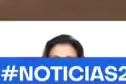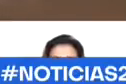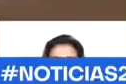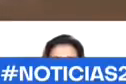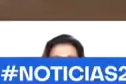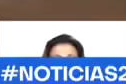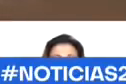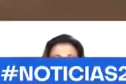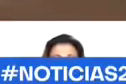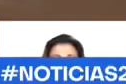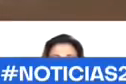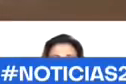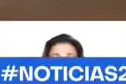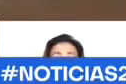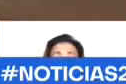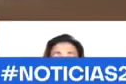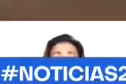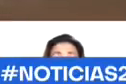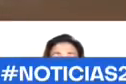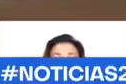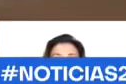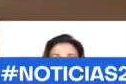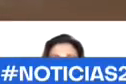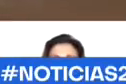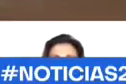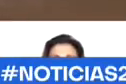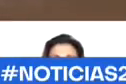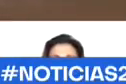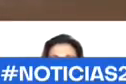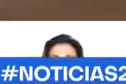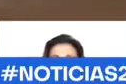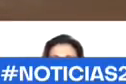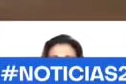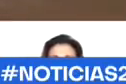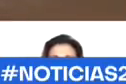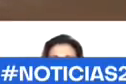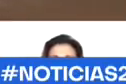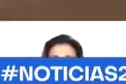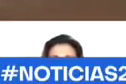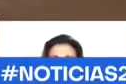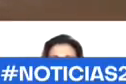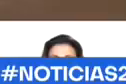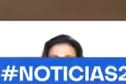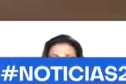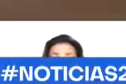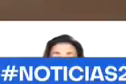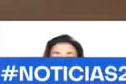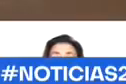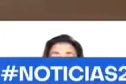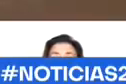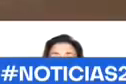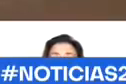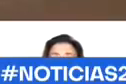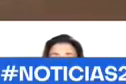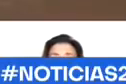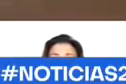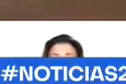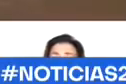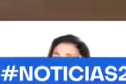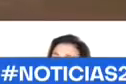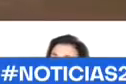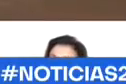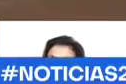en vigencia de la PGU con la de exenciones tributarias de manera tal que nuestras pensionadas y pensionados tengan asegurada su